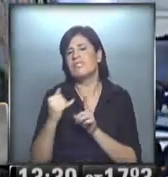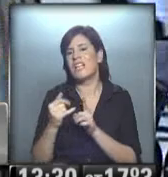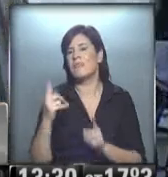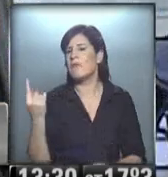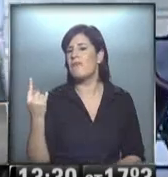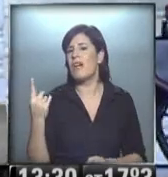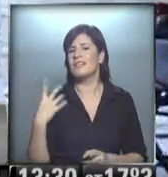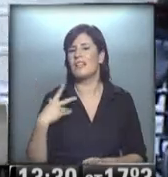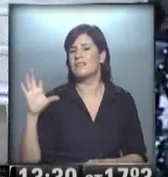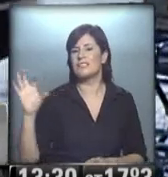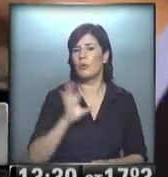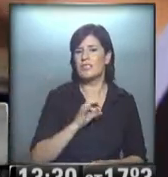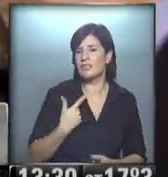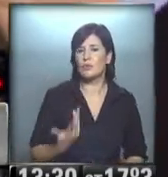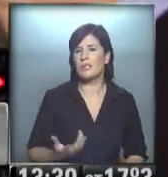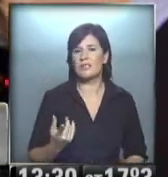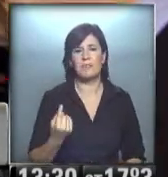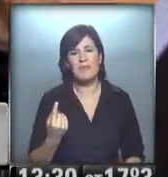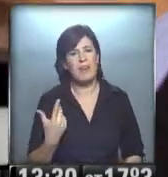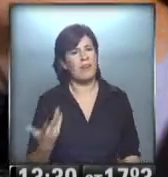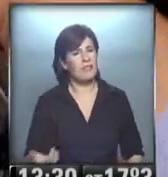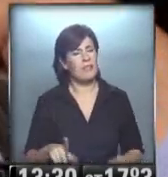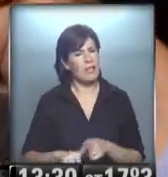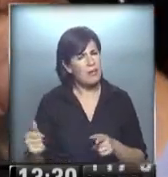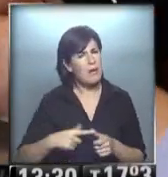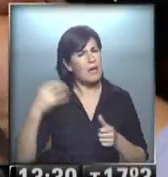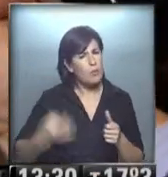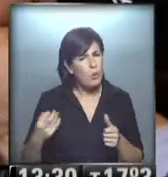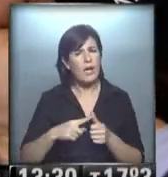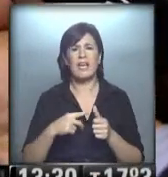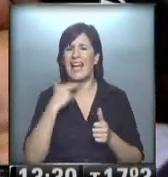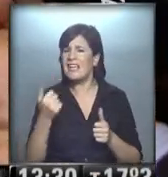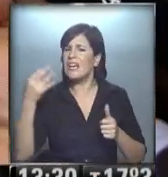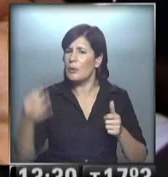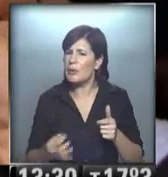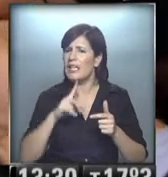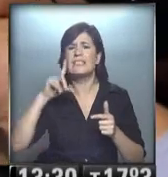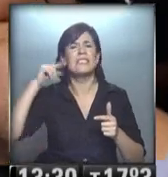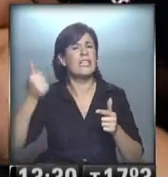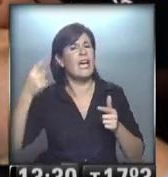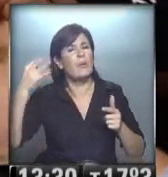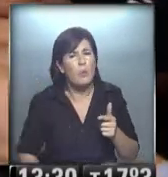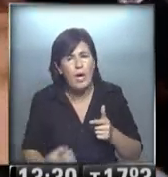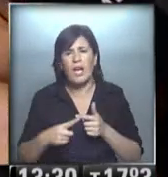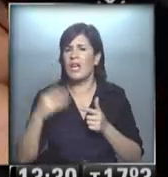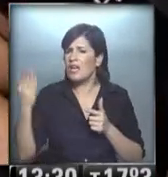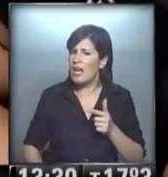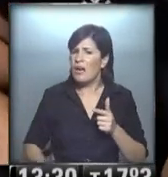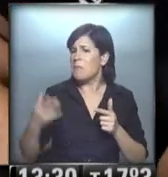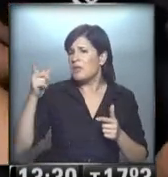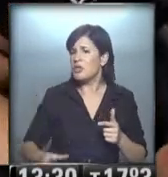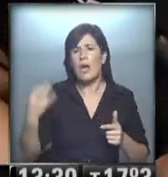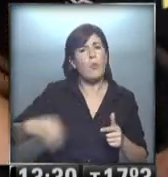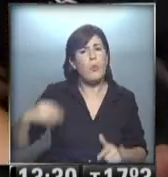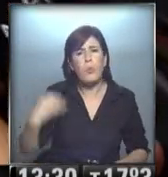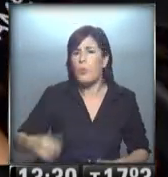Me falta la otra mitad. Una gran hermana, una gran hija, una gran tía. Es una, de ser buena persona, de